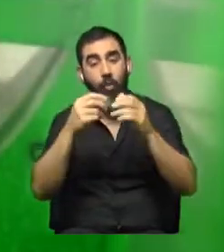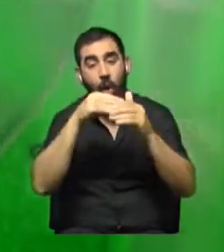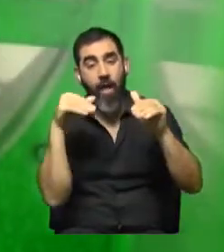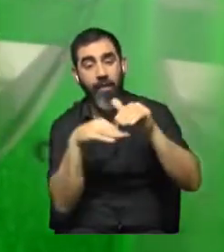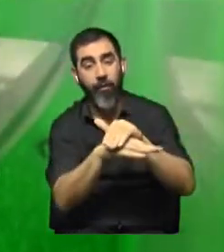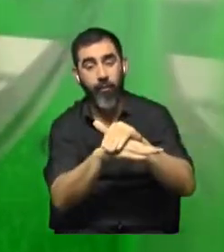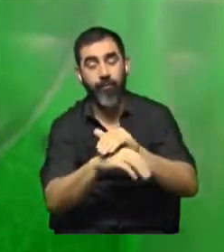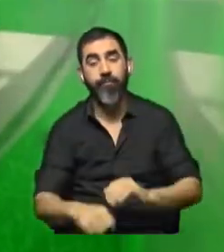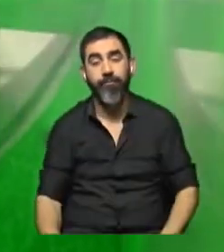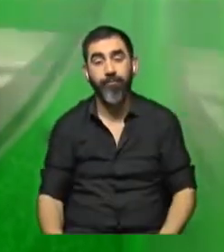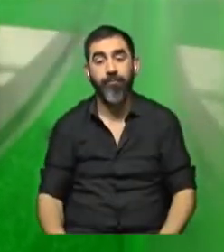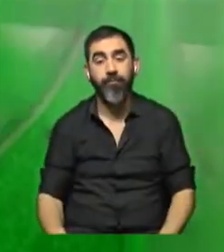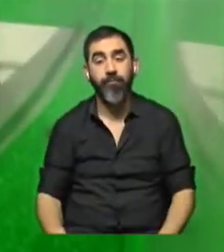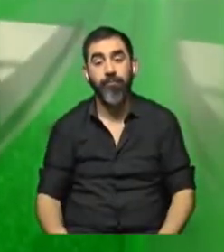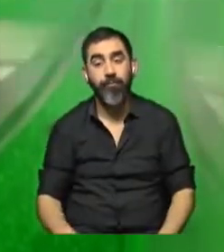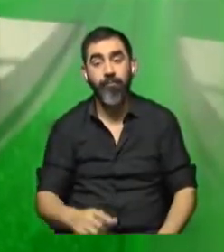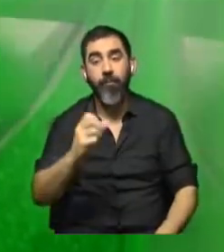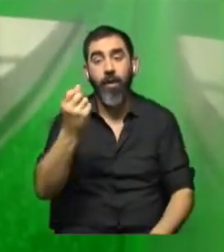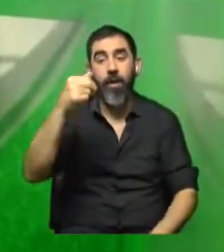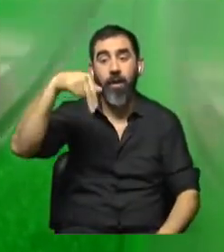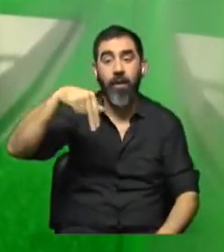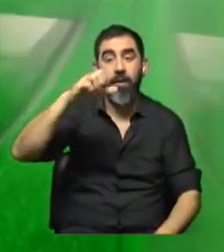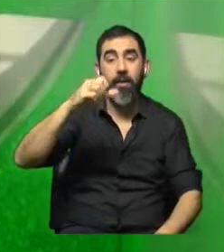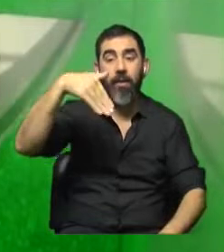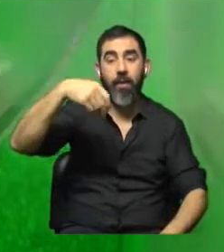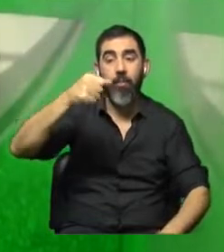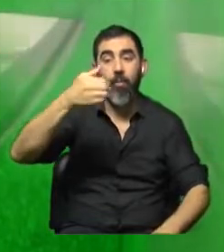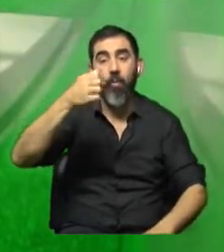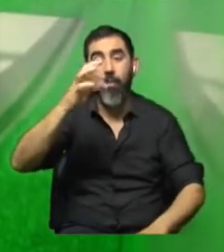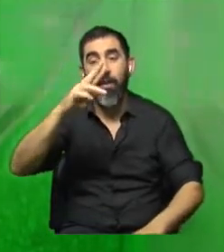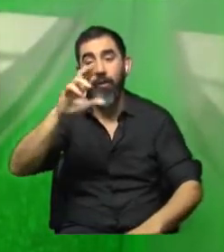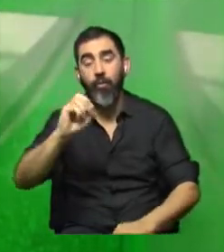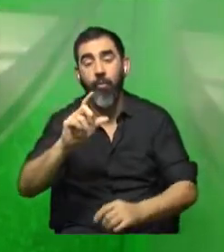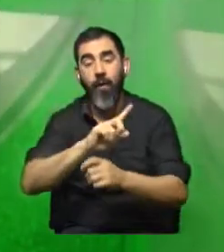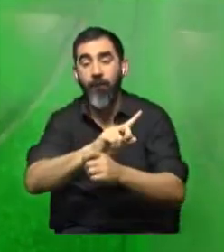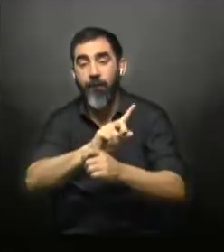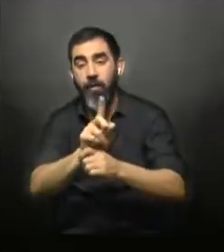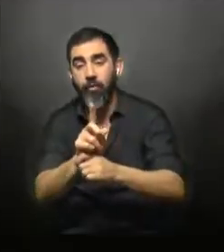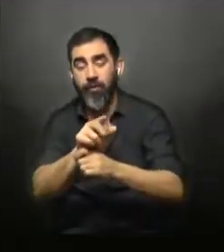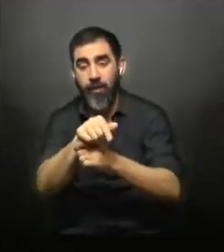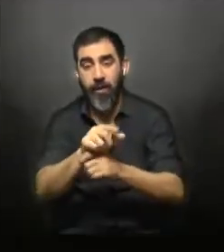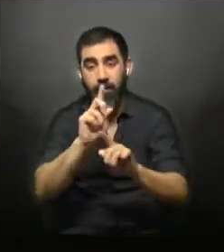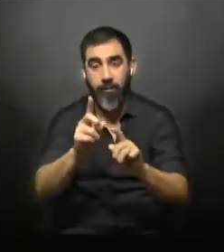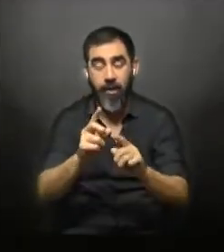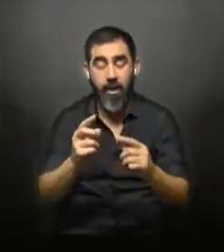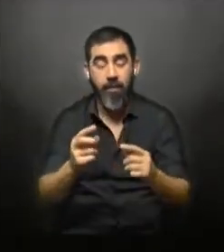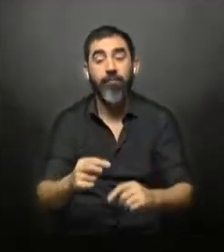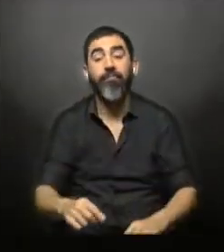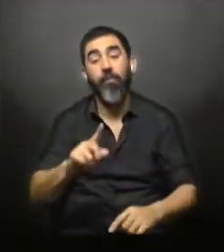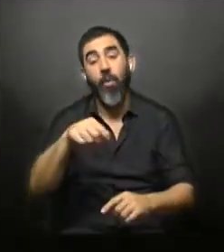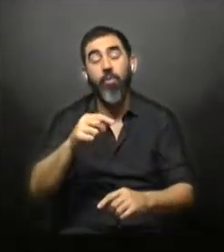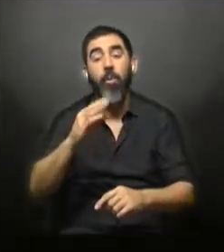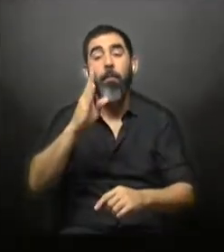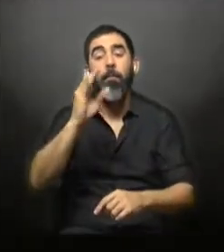túnel. Para eso usamos un anemómetro de hilo caliente para medir las velocidades locales y bueno, también un